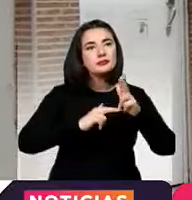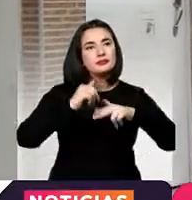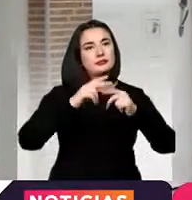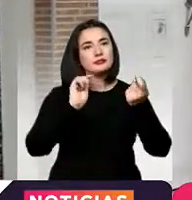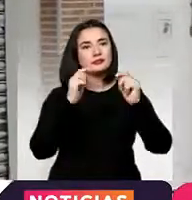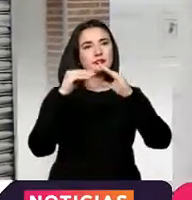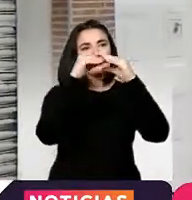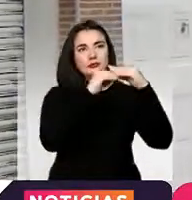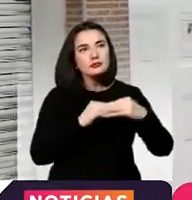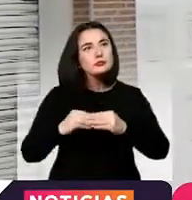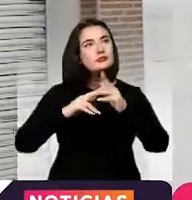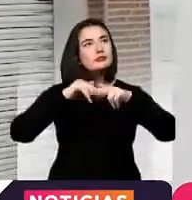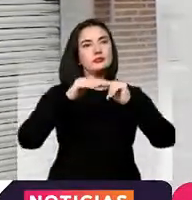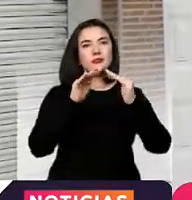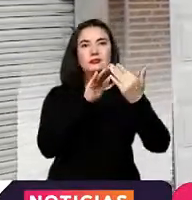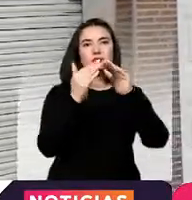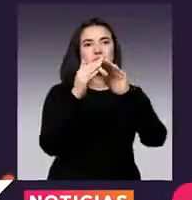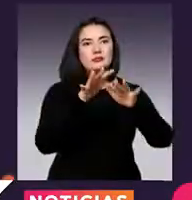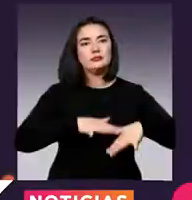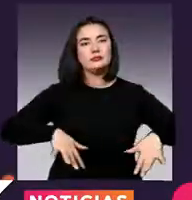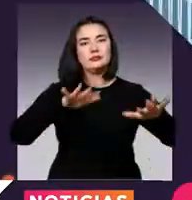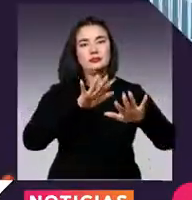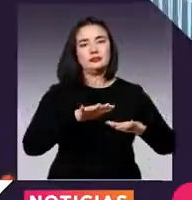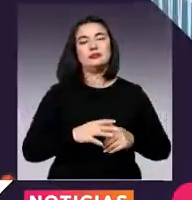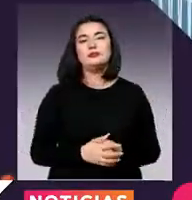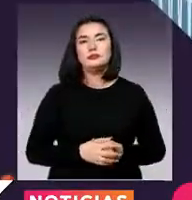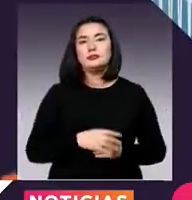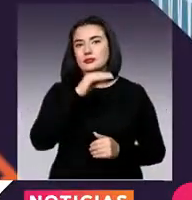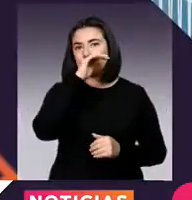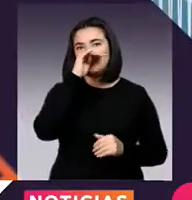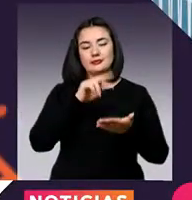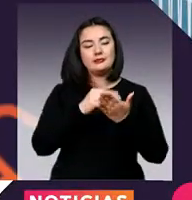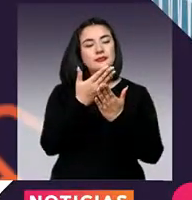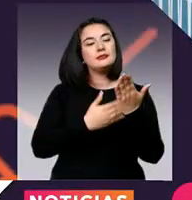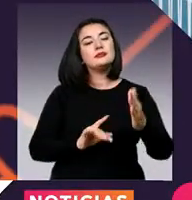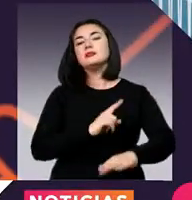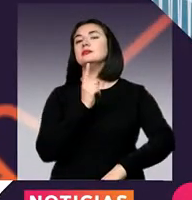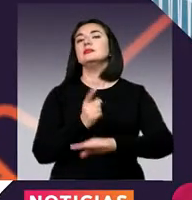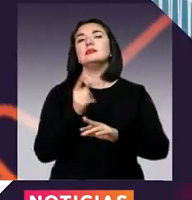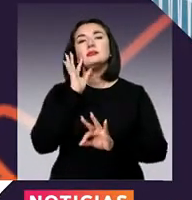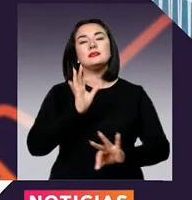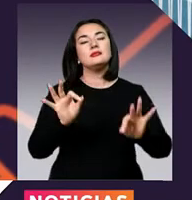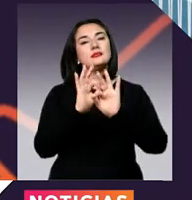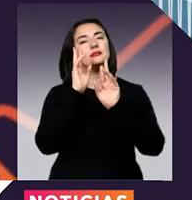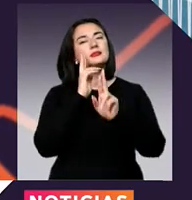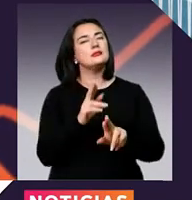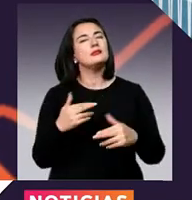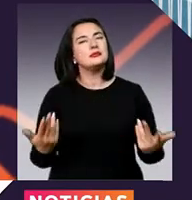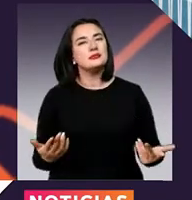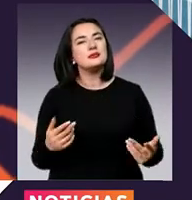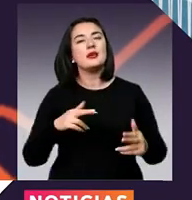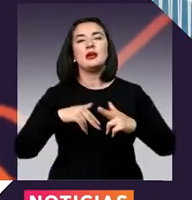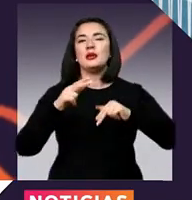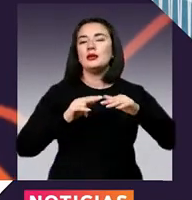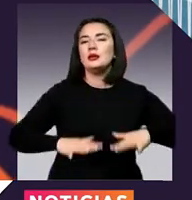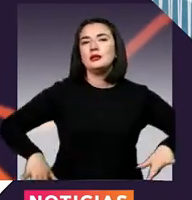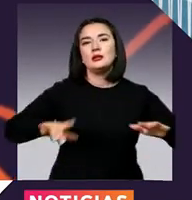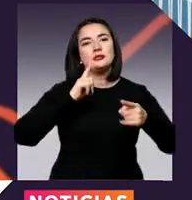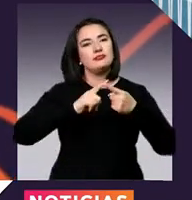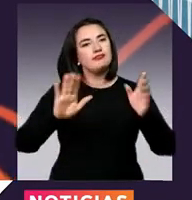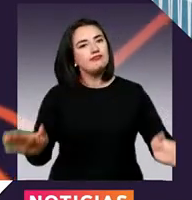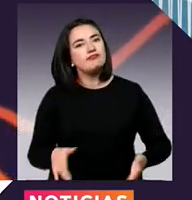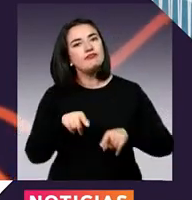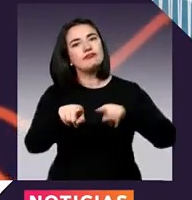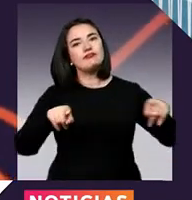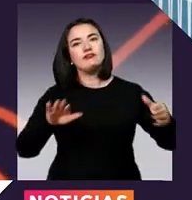las construcciones del hábitat popular. En el acto administrativo de reconocimiento se establecerán las obras para mejorar el desempeño de la